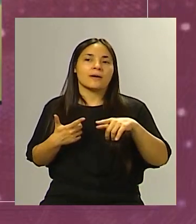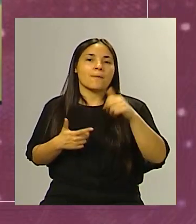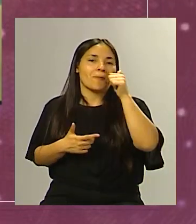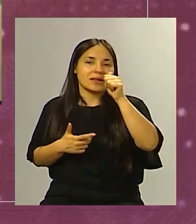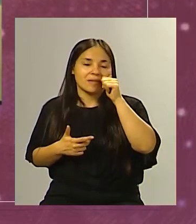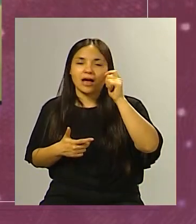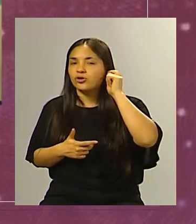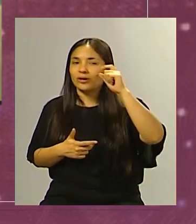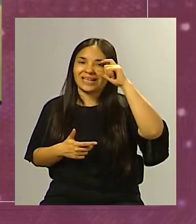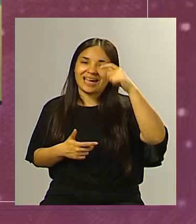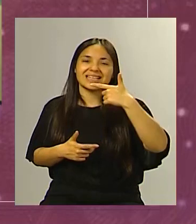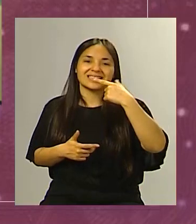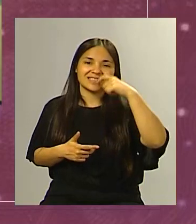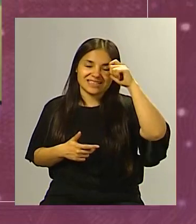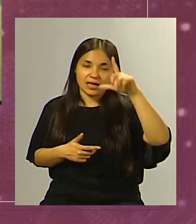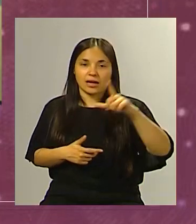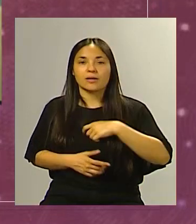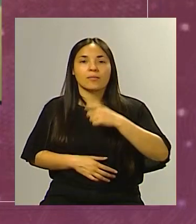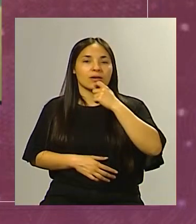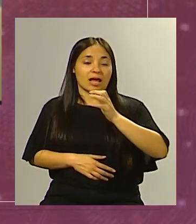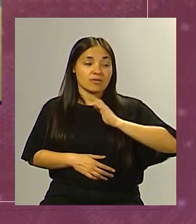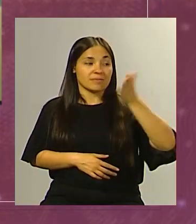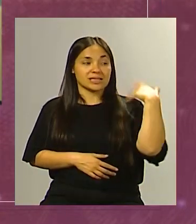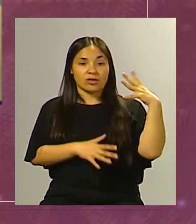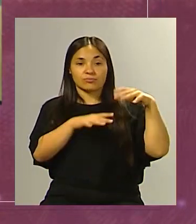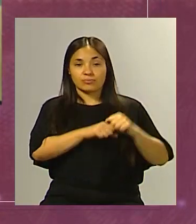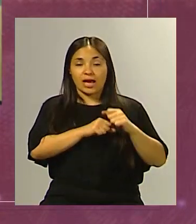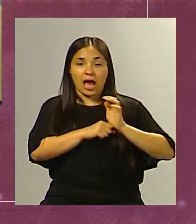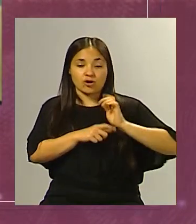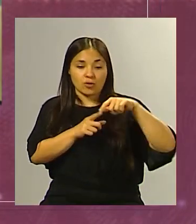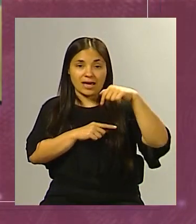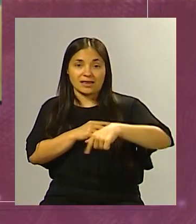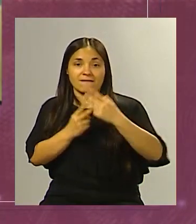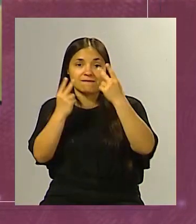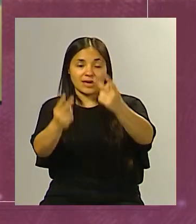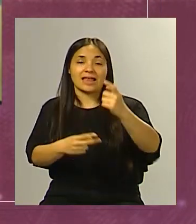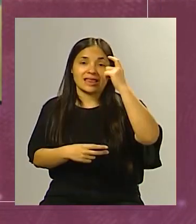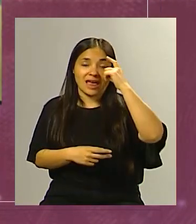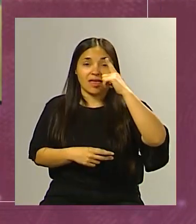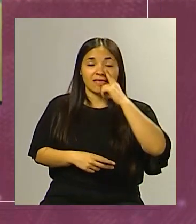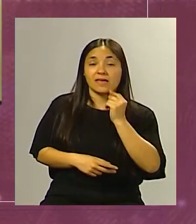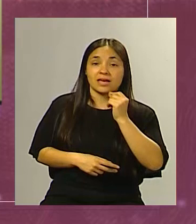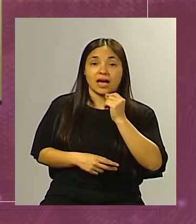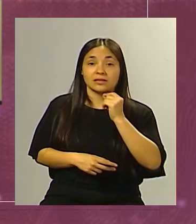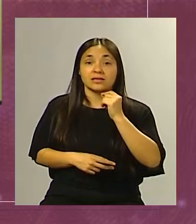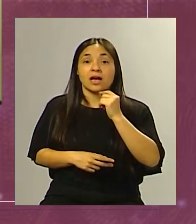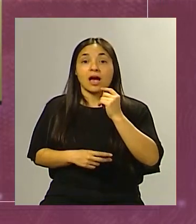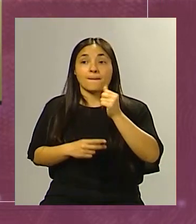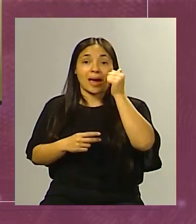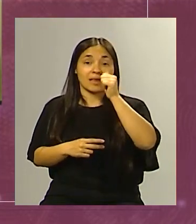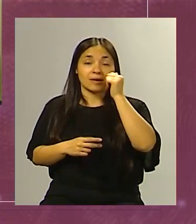que contrataron el año pasado para este año, el viaje de 10 días con 7 noches a Mar del Plata lo abonaron alrededor